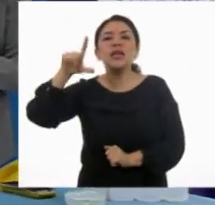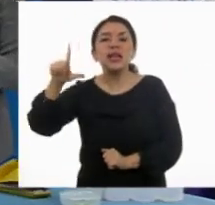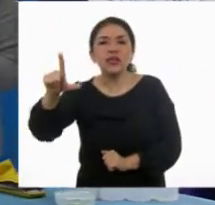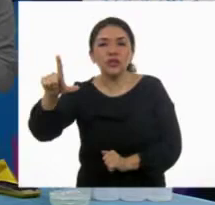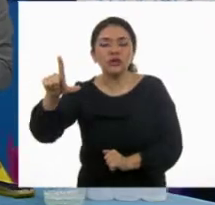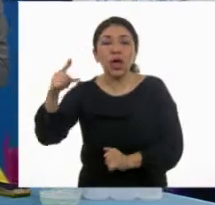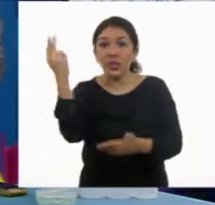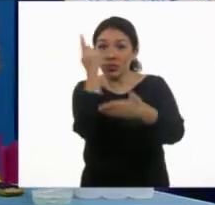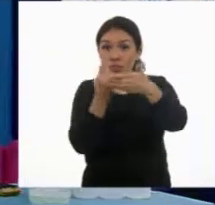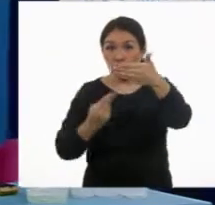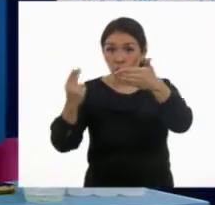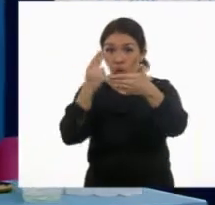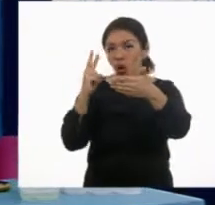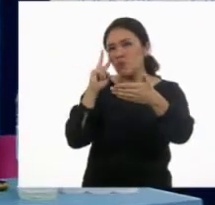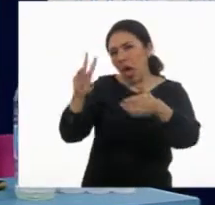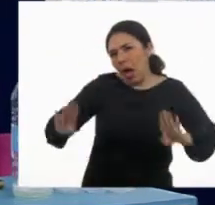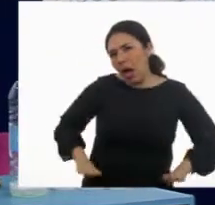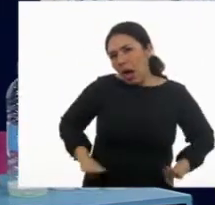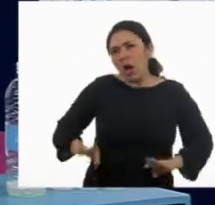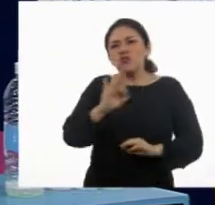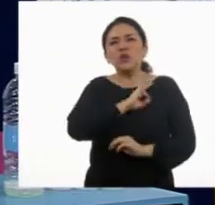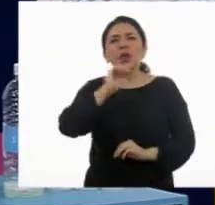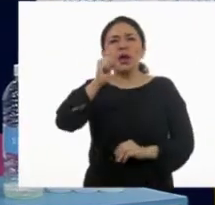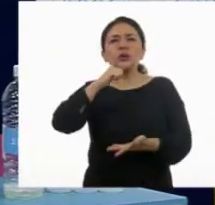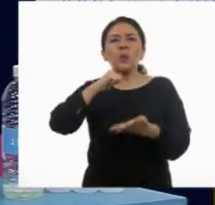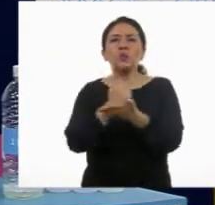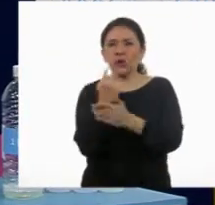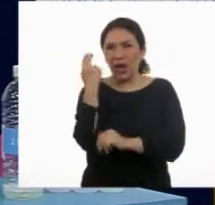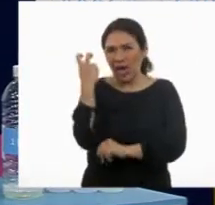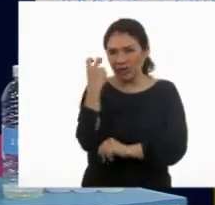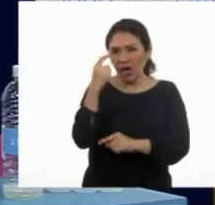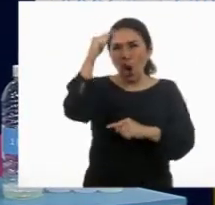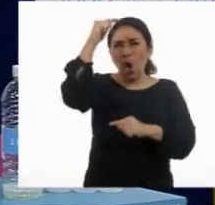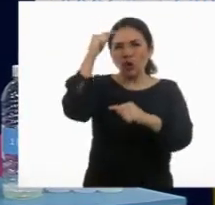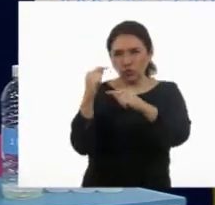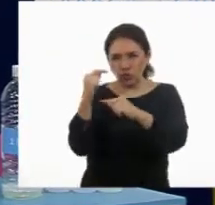mililitros, y en dibujo podríamos representarlo de esta manera, porque